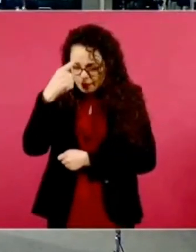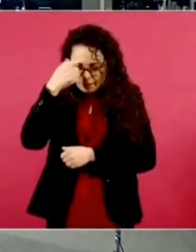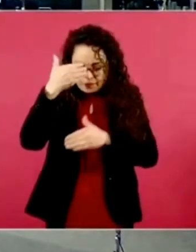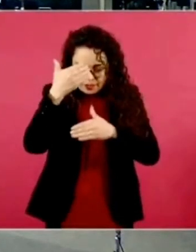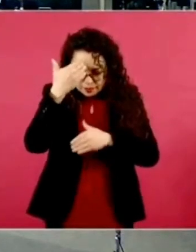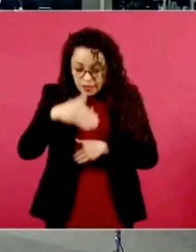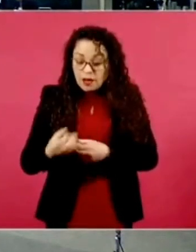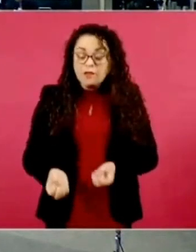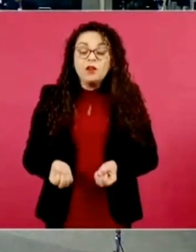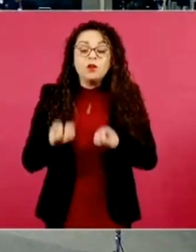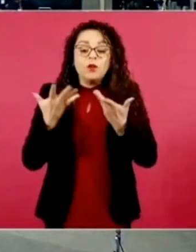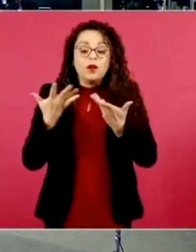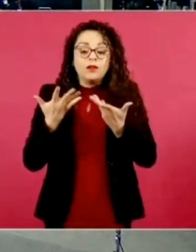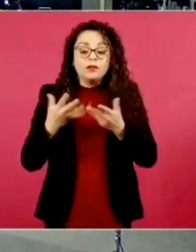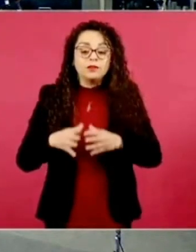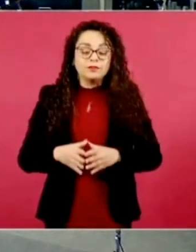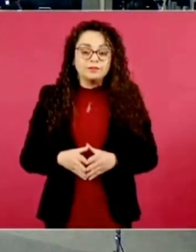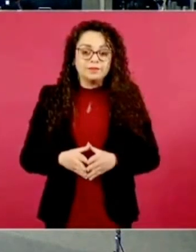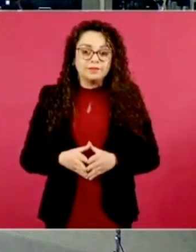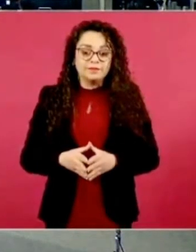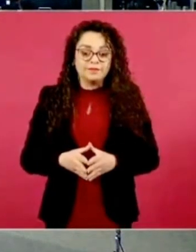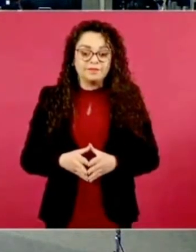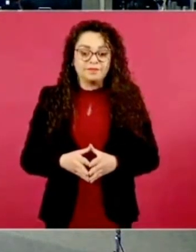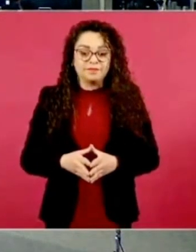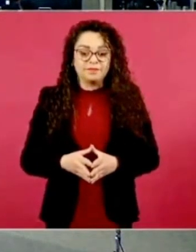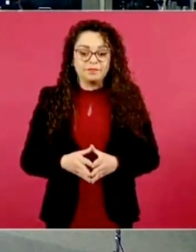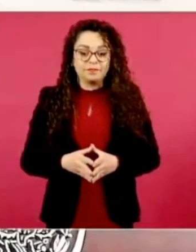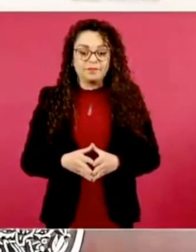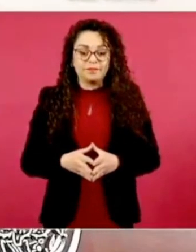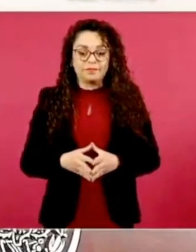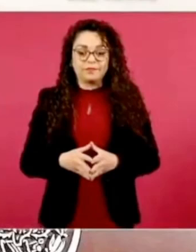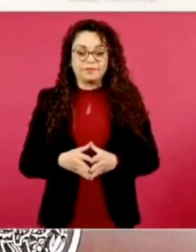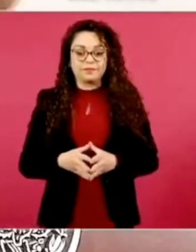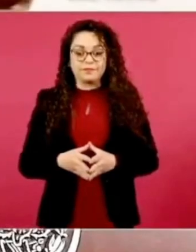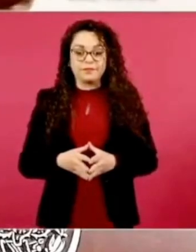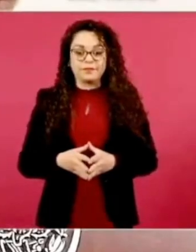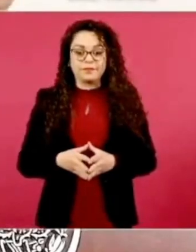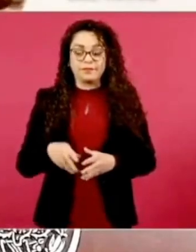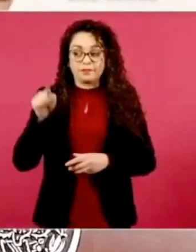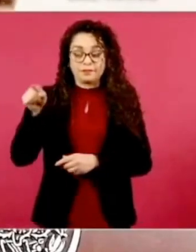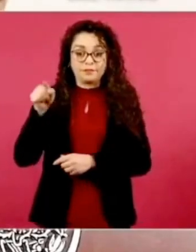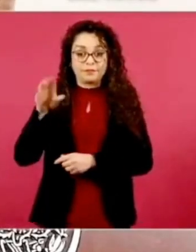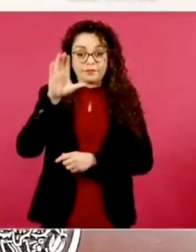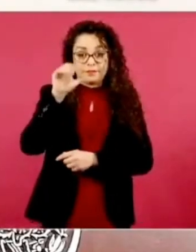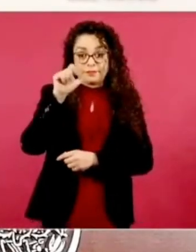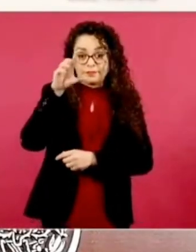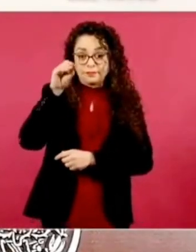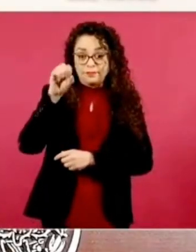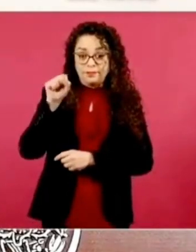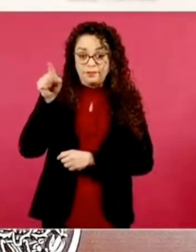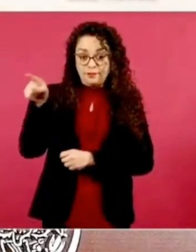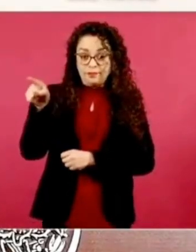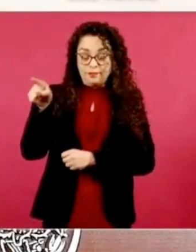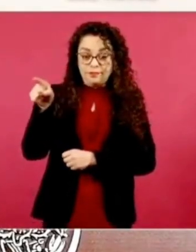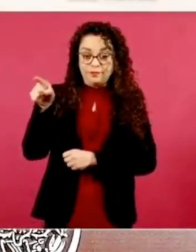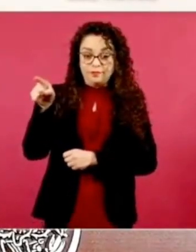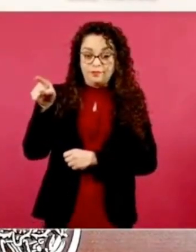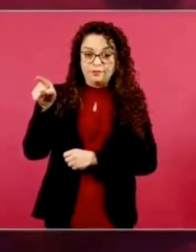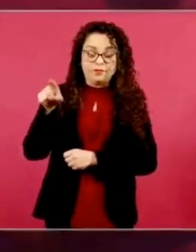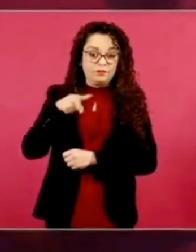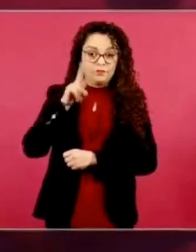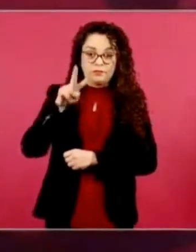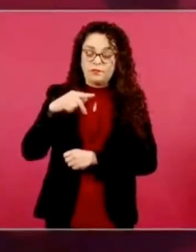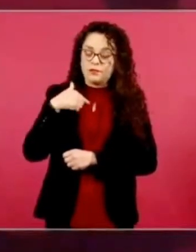Pero bueno, es parte de... Es que no quería yo dejar la nota de Carlos, que lo lamento mucho, ¿no?